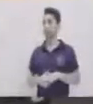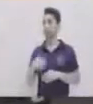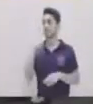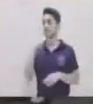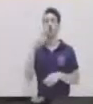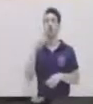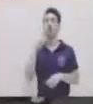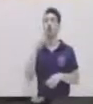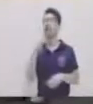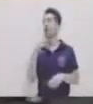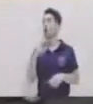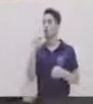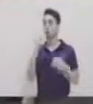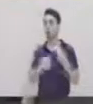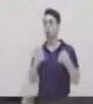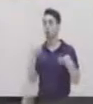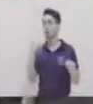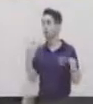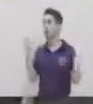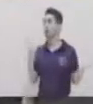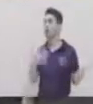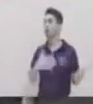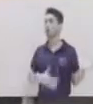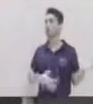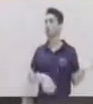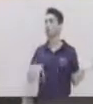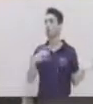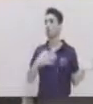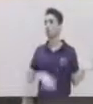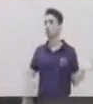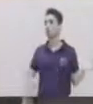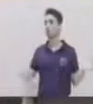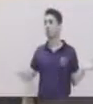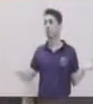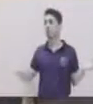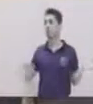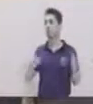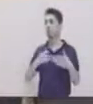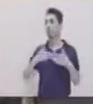Y el rojo, el último de la progresión.